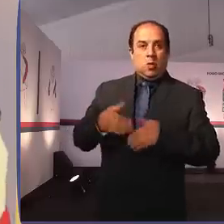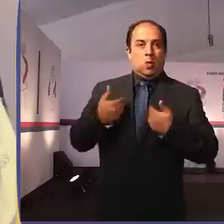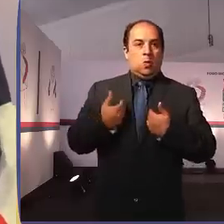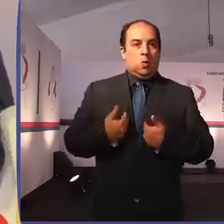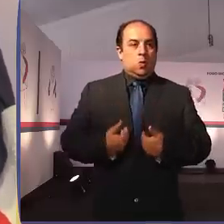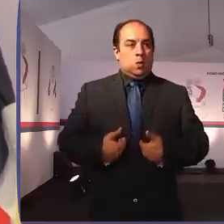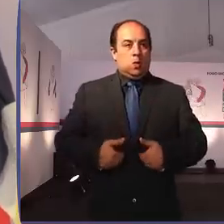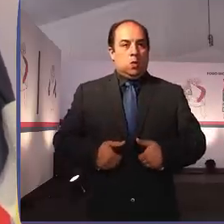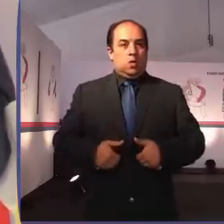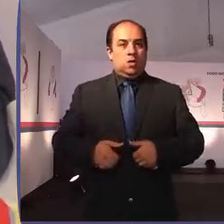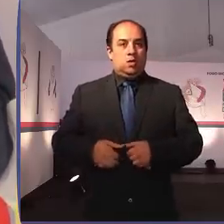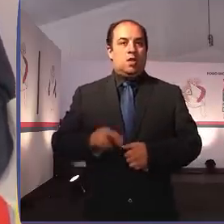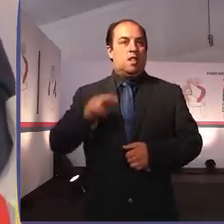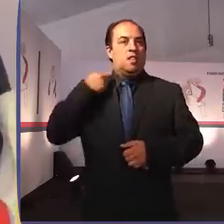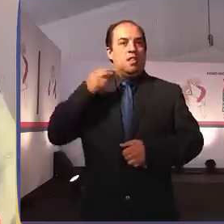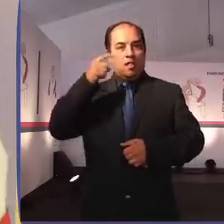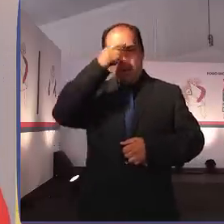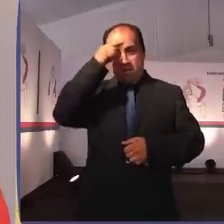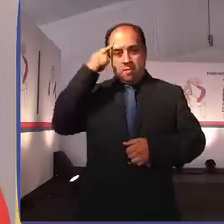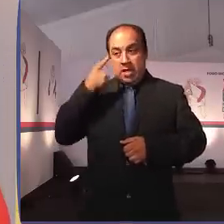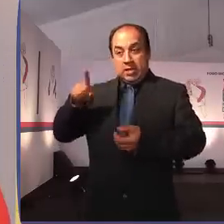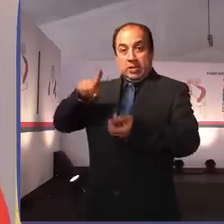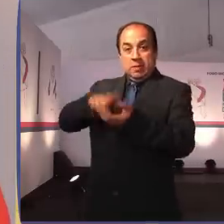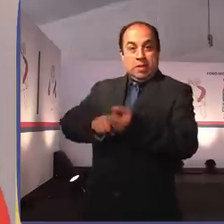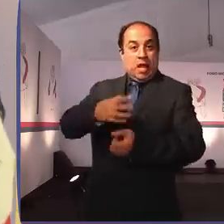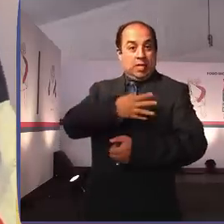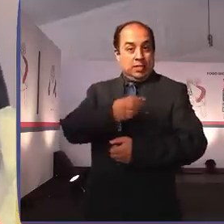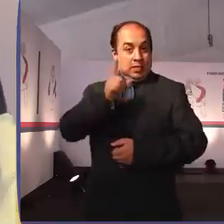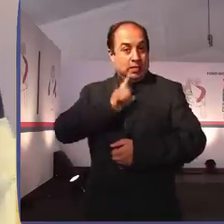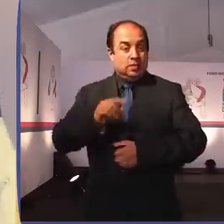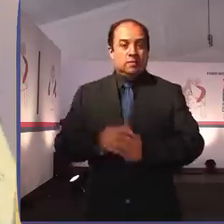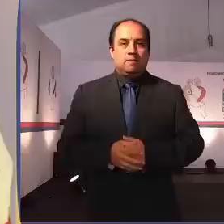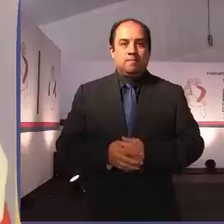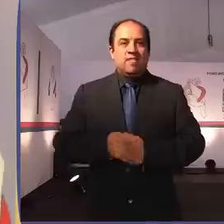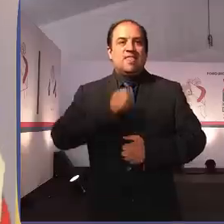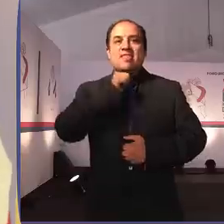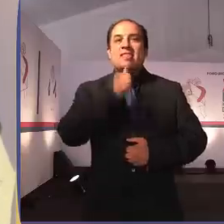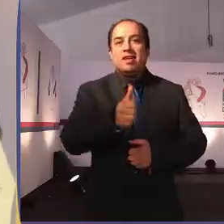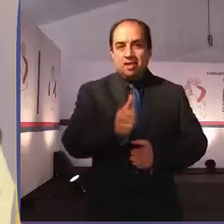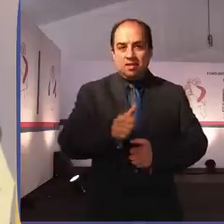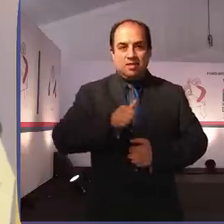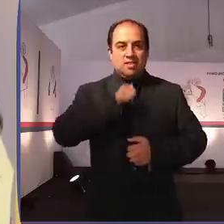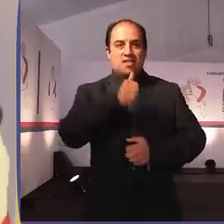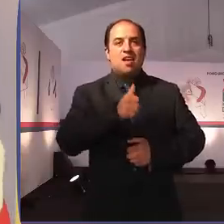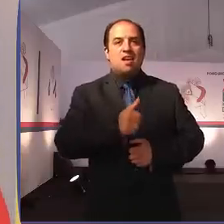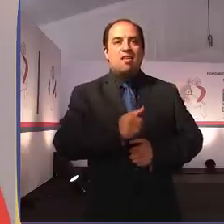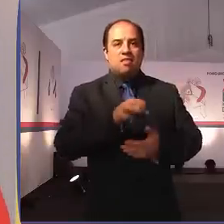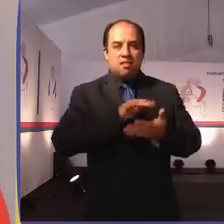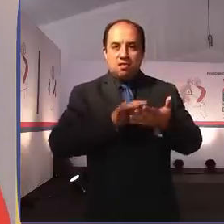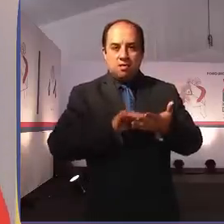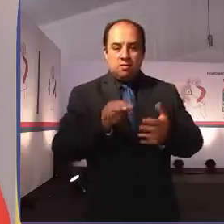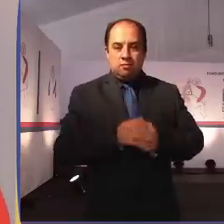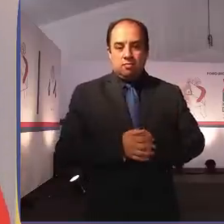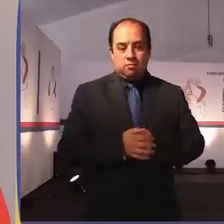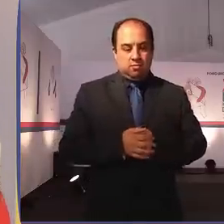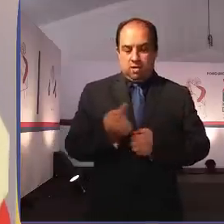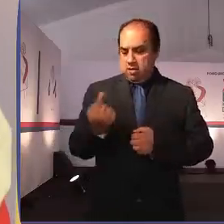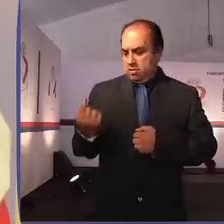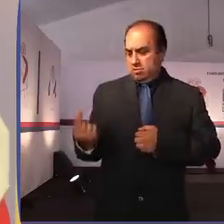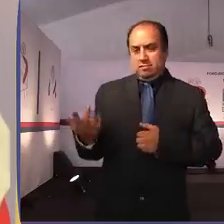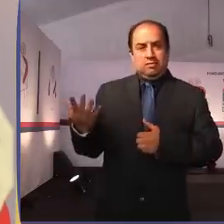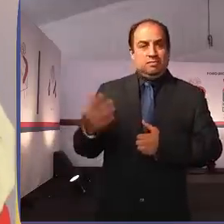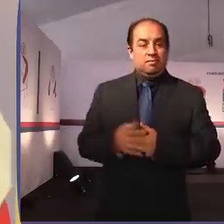madre, Frankenstein se nos metió en el hogar, man. Dijo, nada, no voy a leer nada. Fue una cosita de este